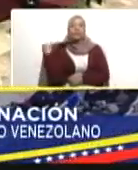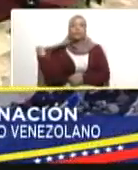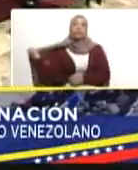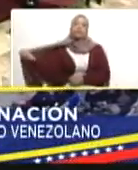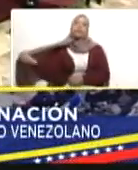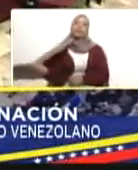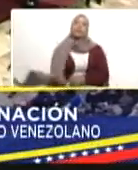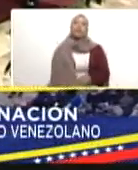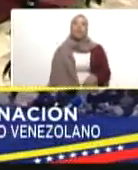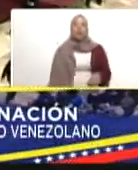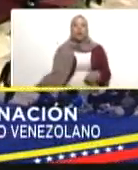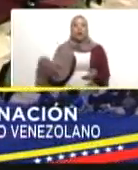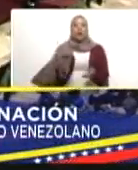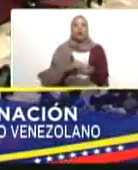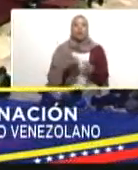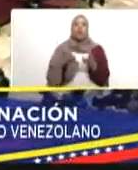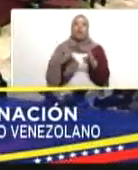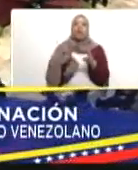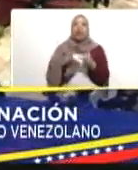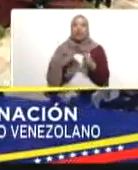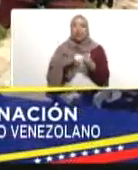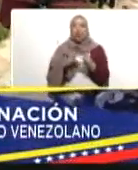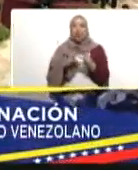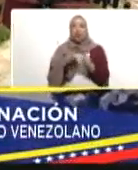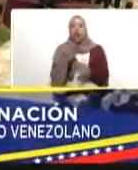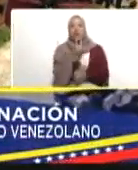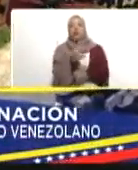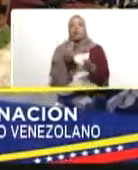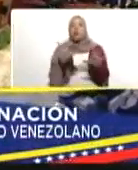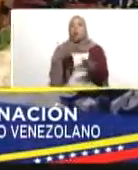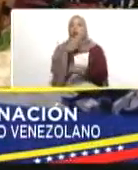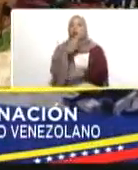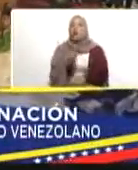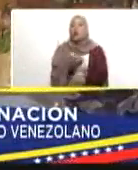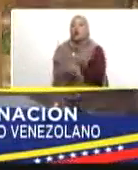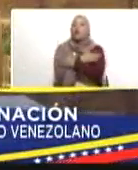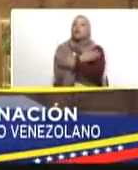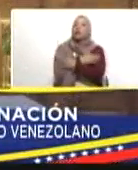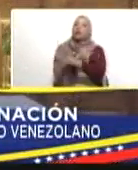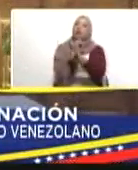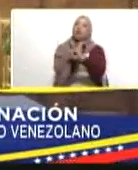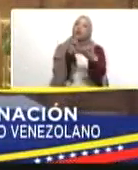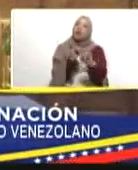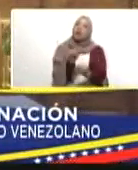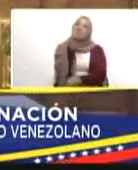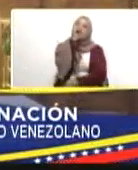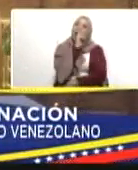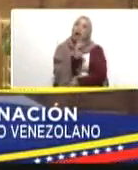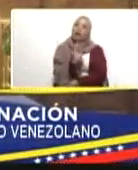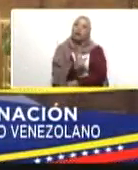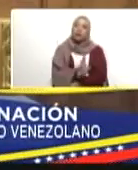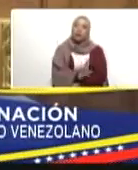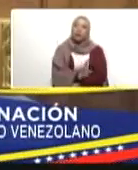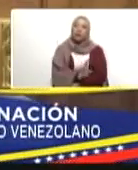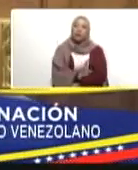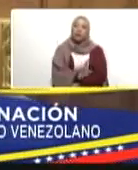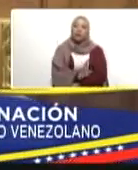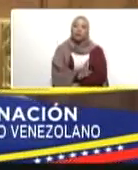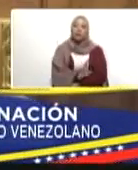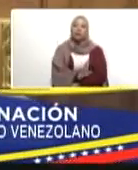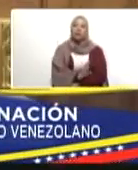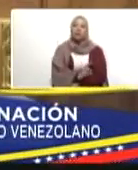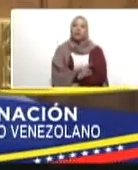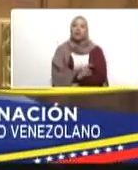regresó de vacaciones el 28 de diciembre ya después del Feliz año se desplegaron